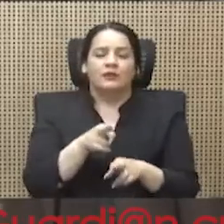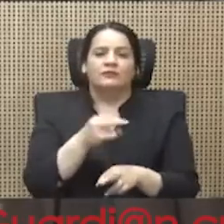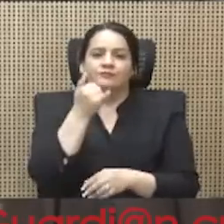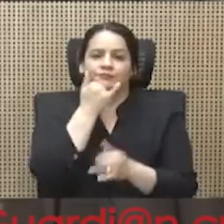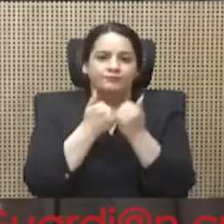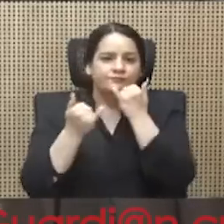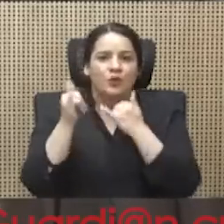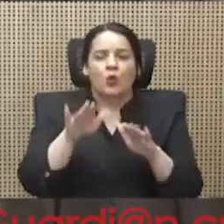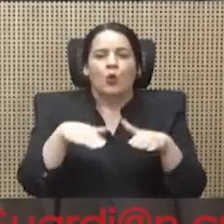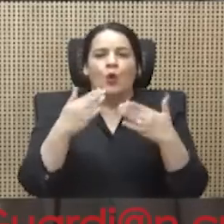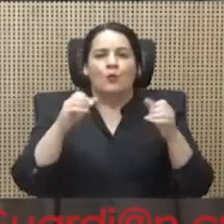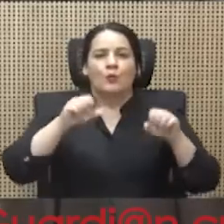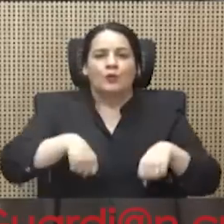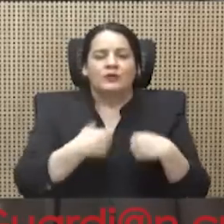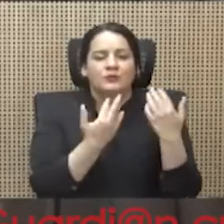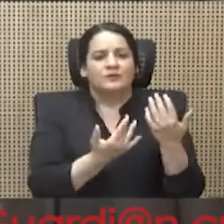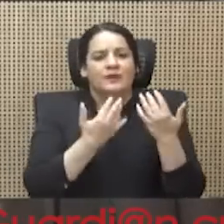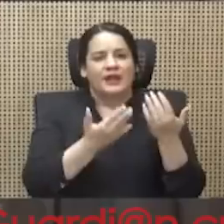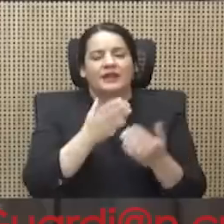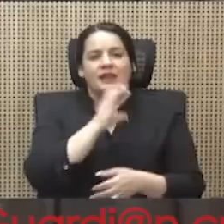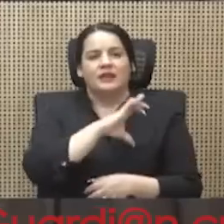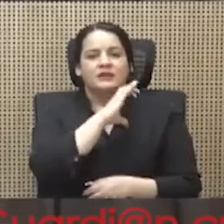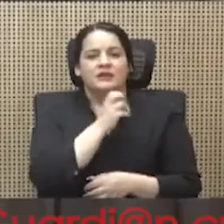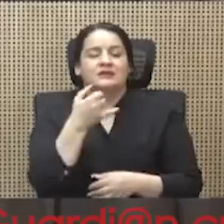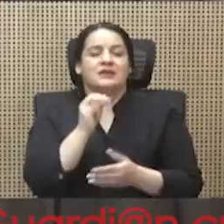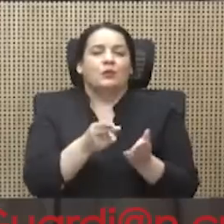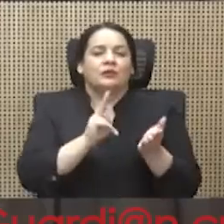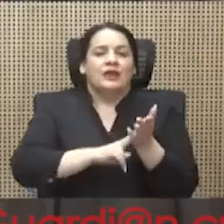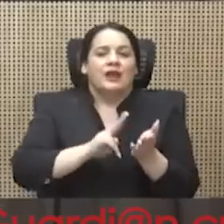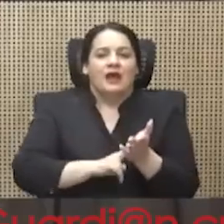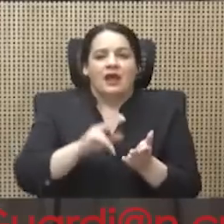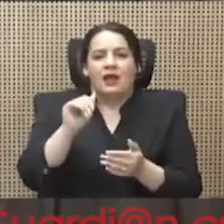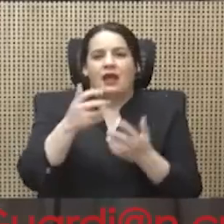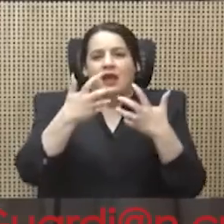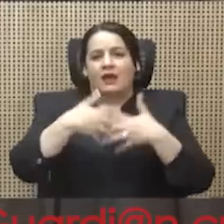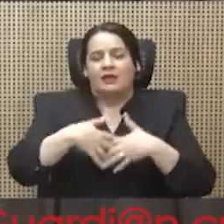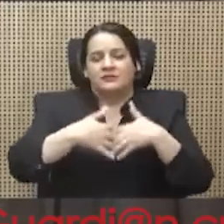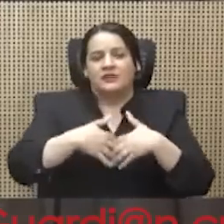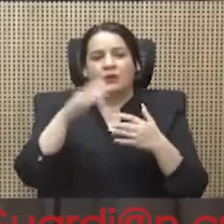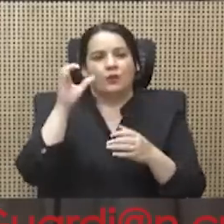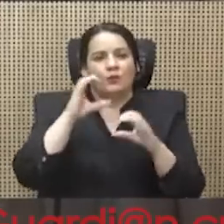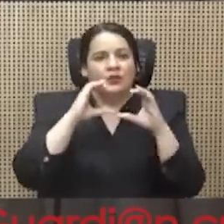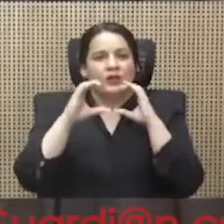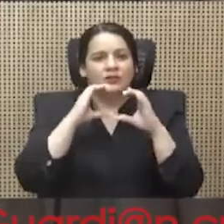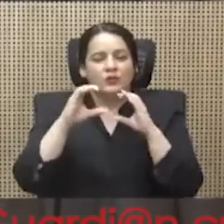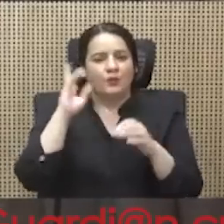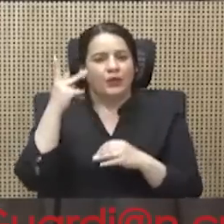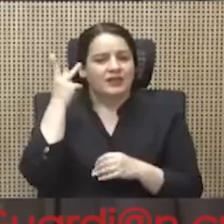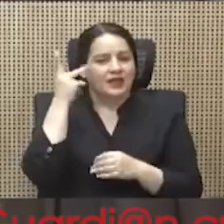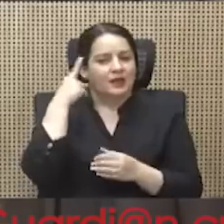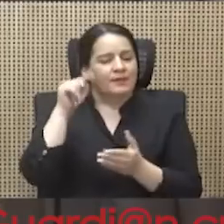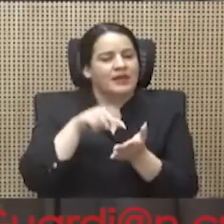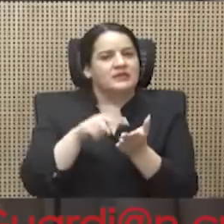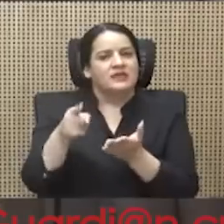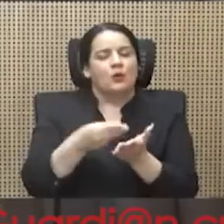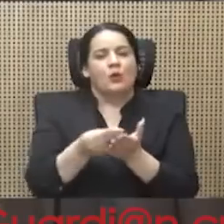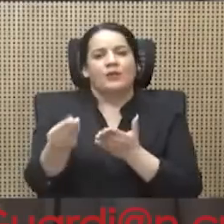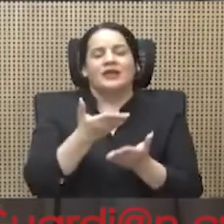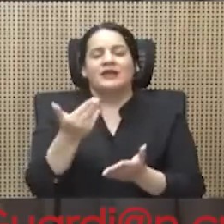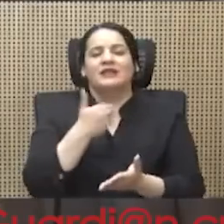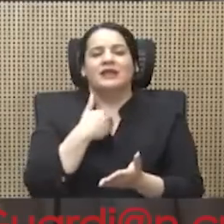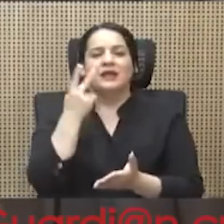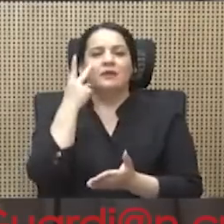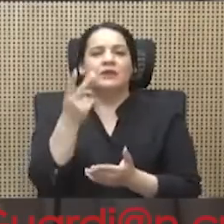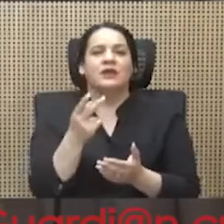cómo podríamos esperar que fueran de calidad si contrataron una agencia de comunicación política para dicha compra qué tiene que ver la comunicación política